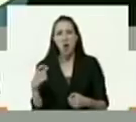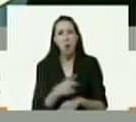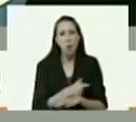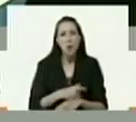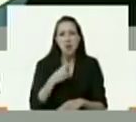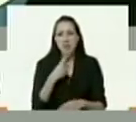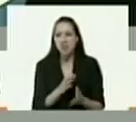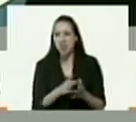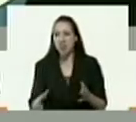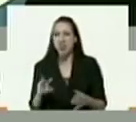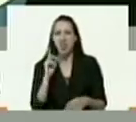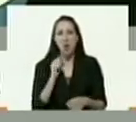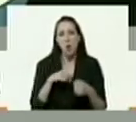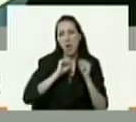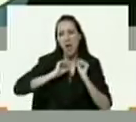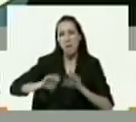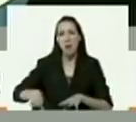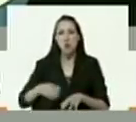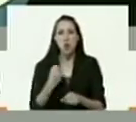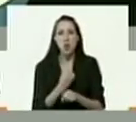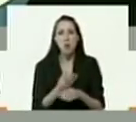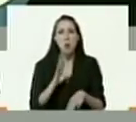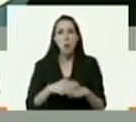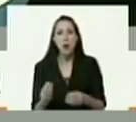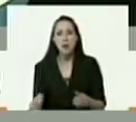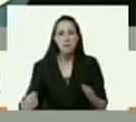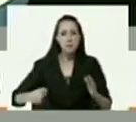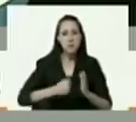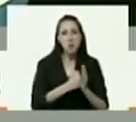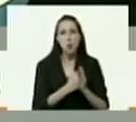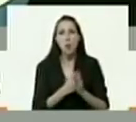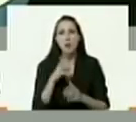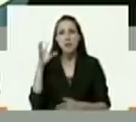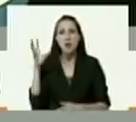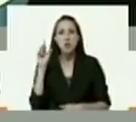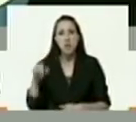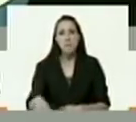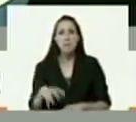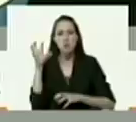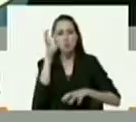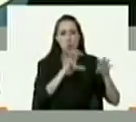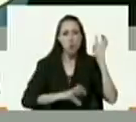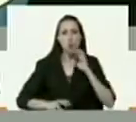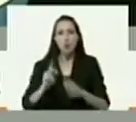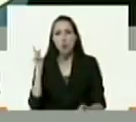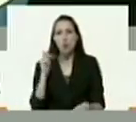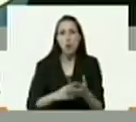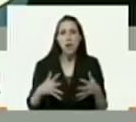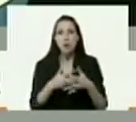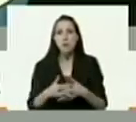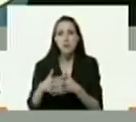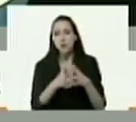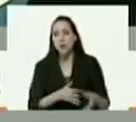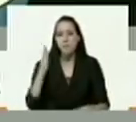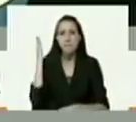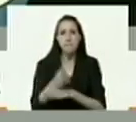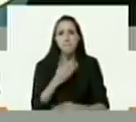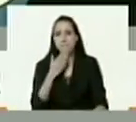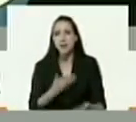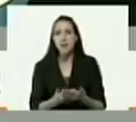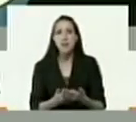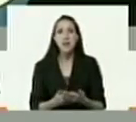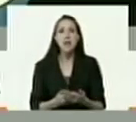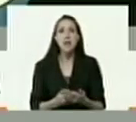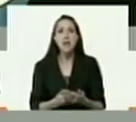decir que abandonaron cargo, para montar golpes de Estado, para montar gobiernos paralelos, para ir a los Estados Unidos a pedir sanciones, para ir a los Estados Unidos a